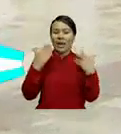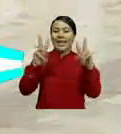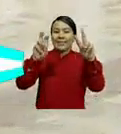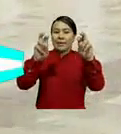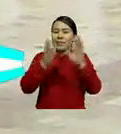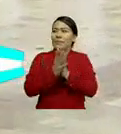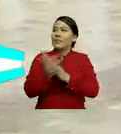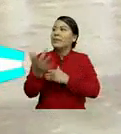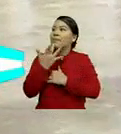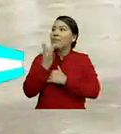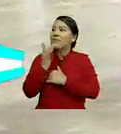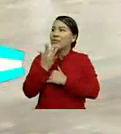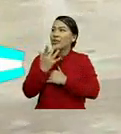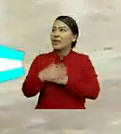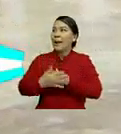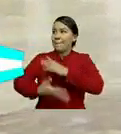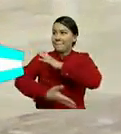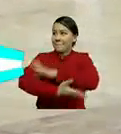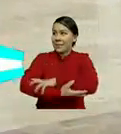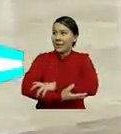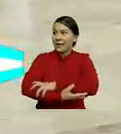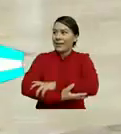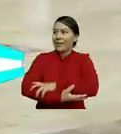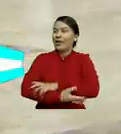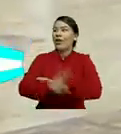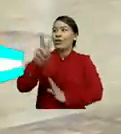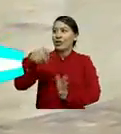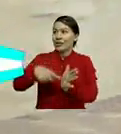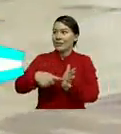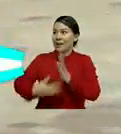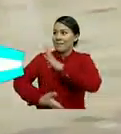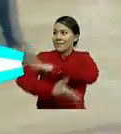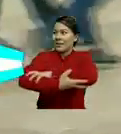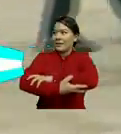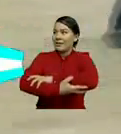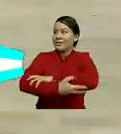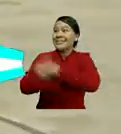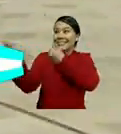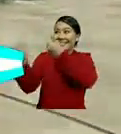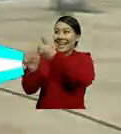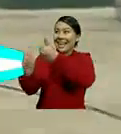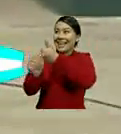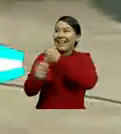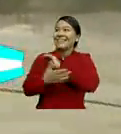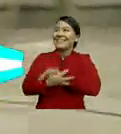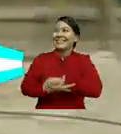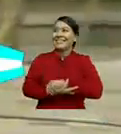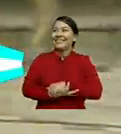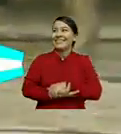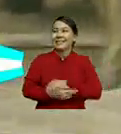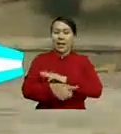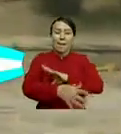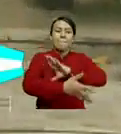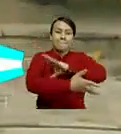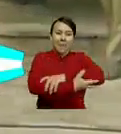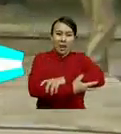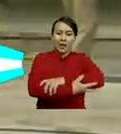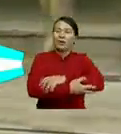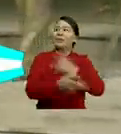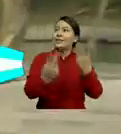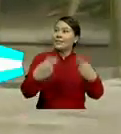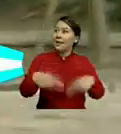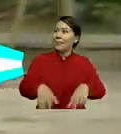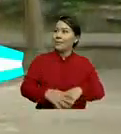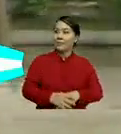que más le gusta? El malecón. 2000. El de... Aquí cerca nomás, el suyo. El malecón también. Malecón, ¿por acá